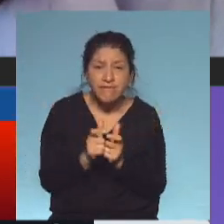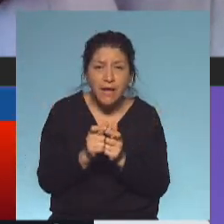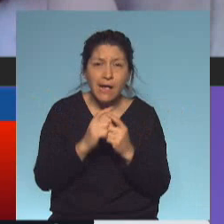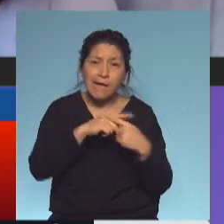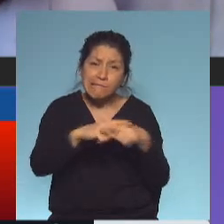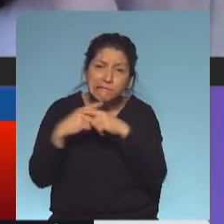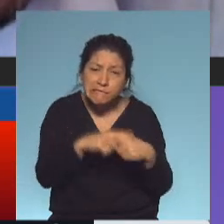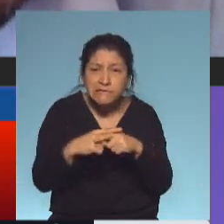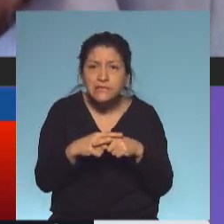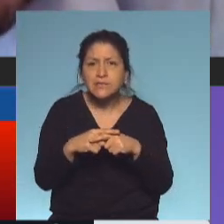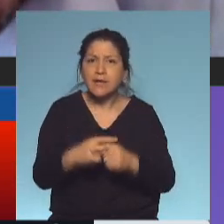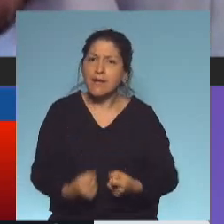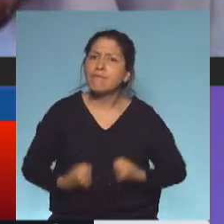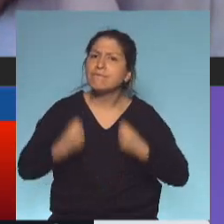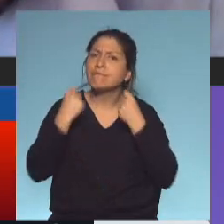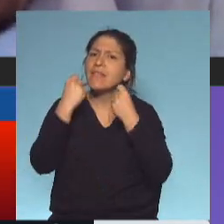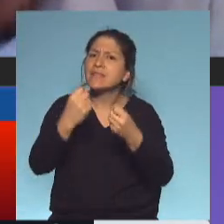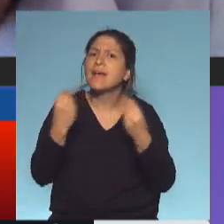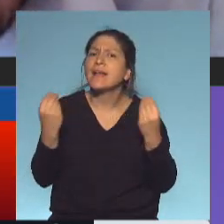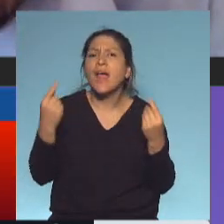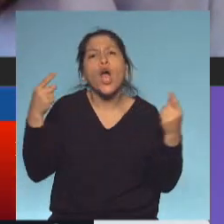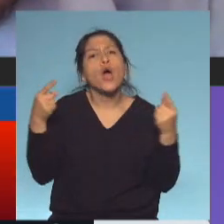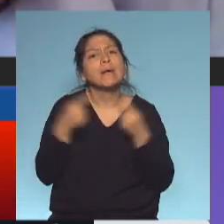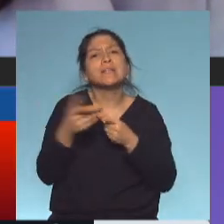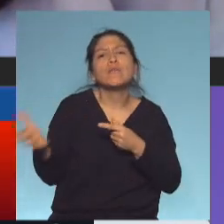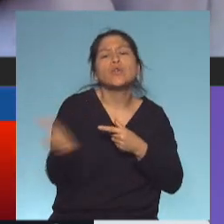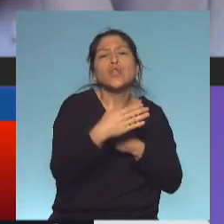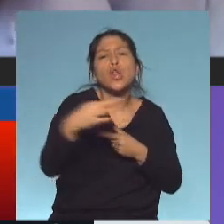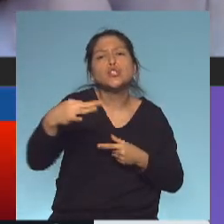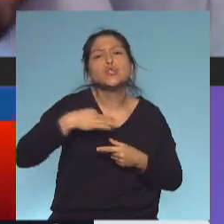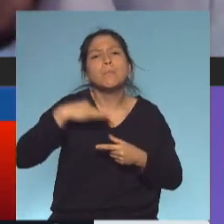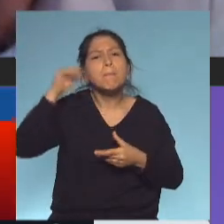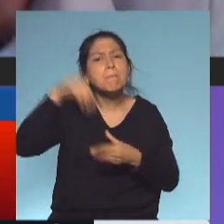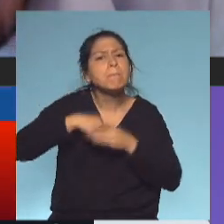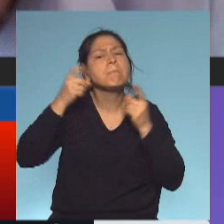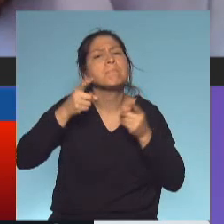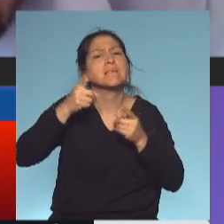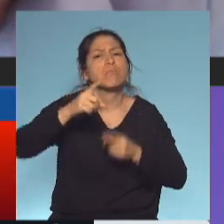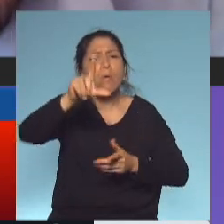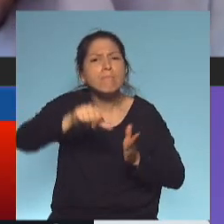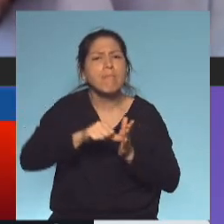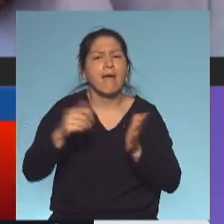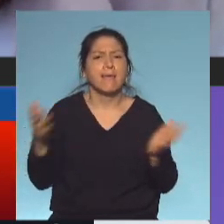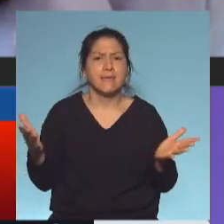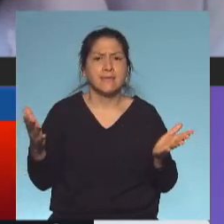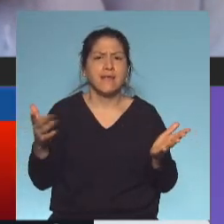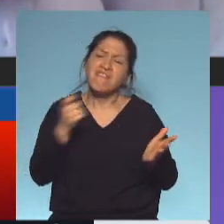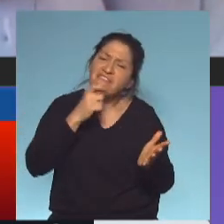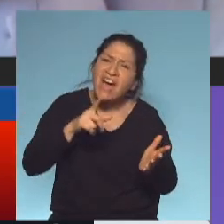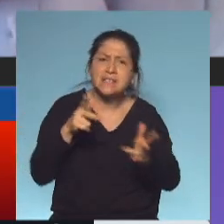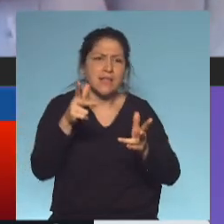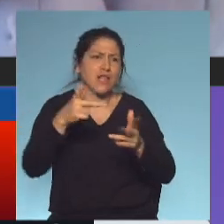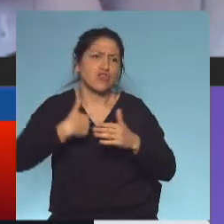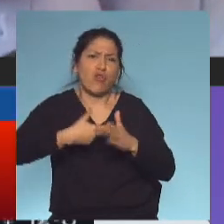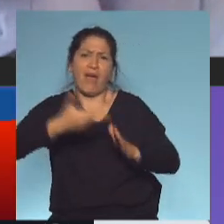digamos, enfatizar la idea de que son ciudadanos del mismo Estado, algo muy difícil, por cierto, se dice muy fácil desde fuera, ¿no?